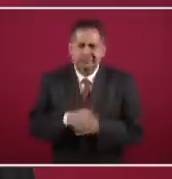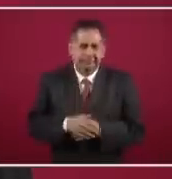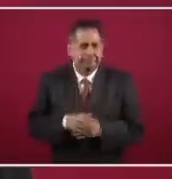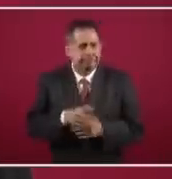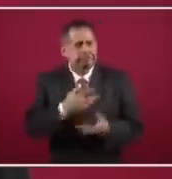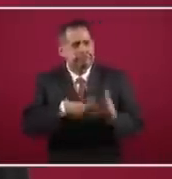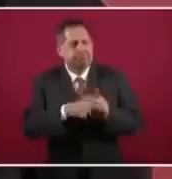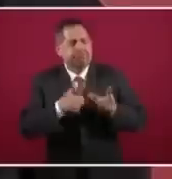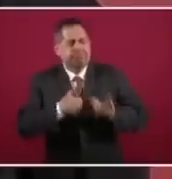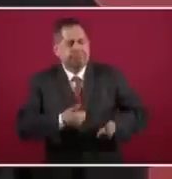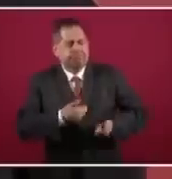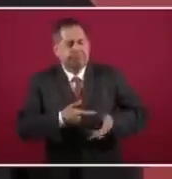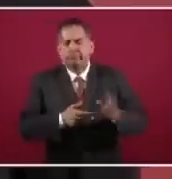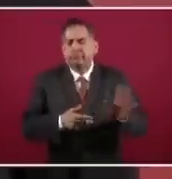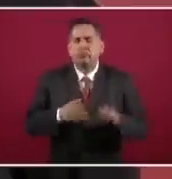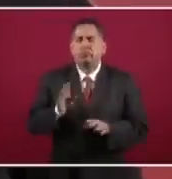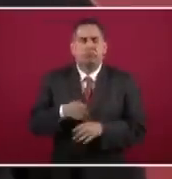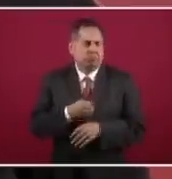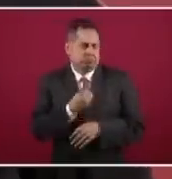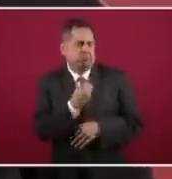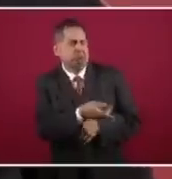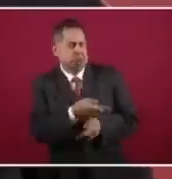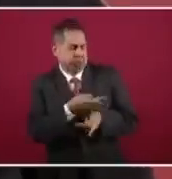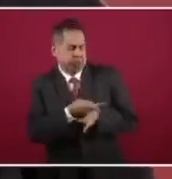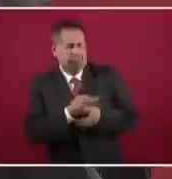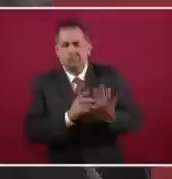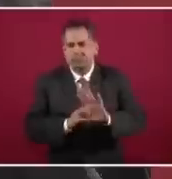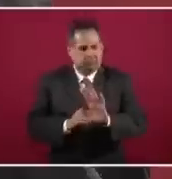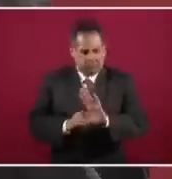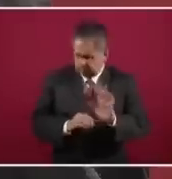tolerancia es como una concesión,